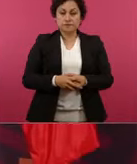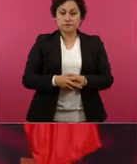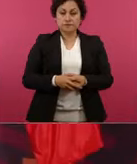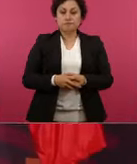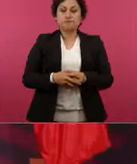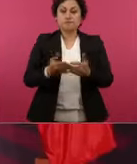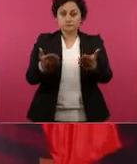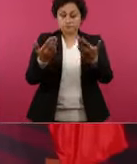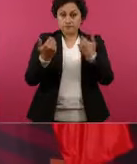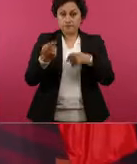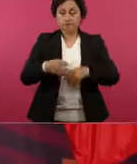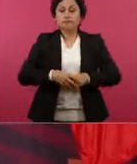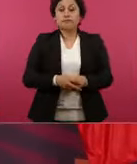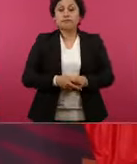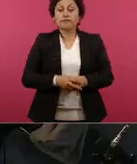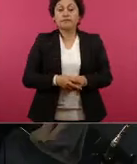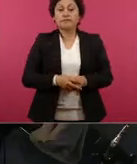Adelante.